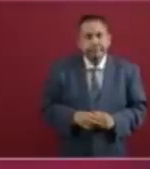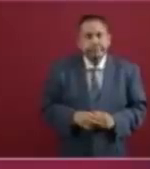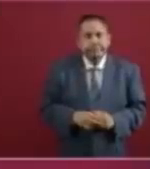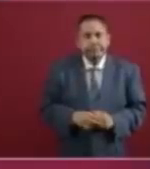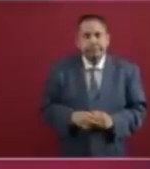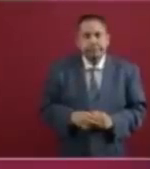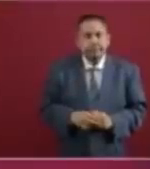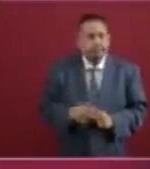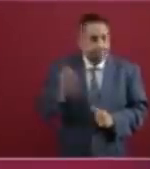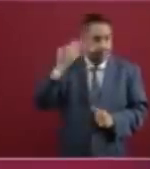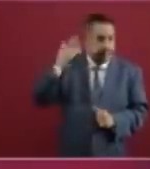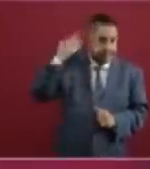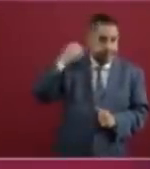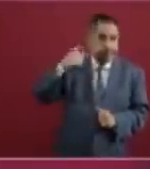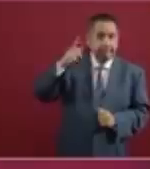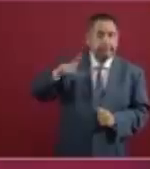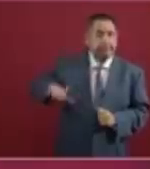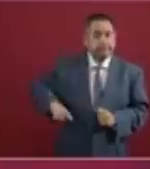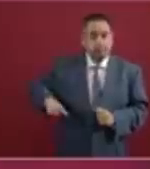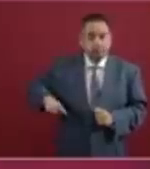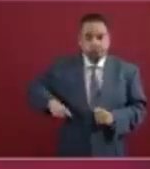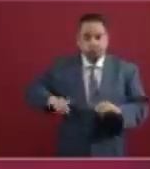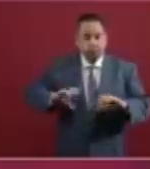El gobierno